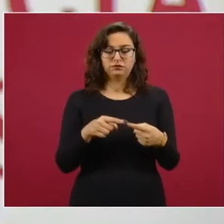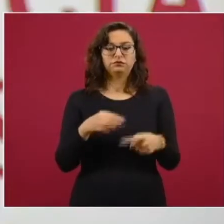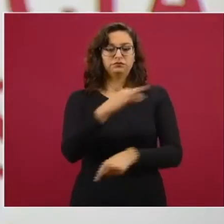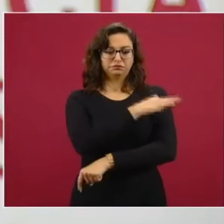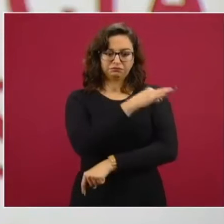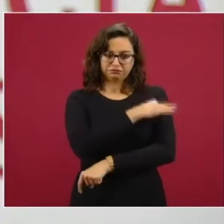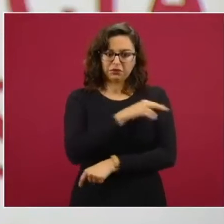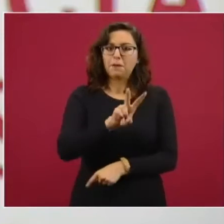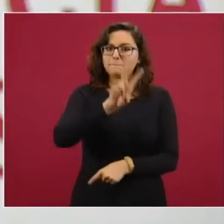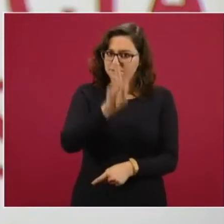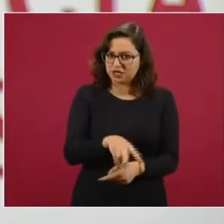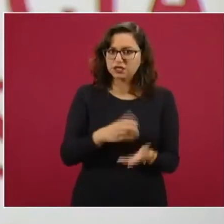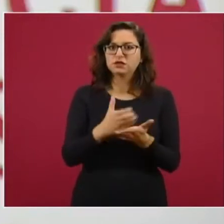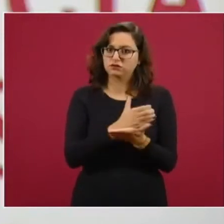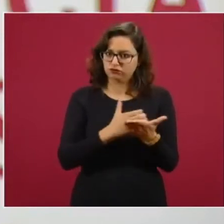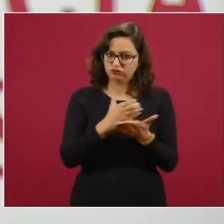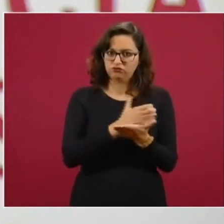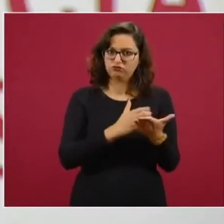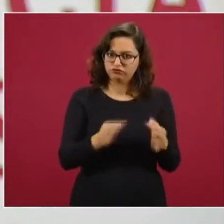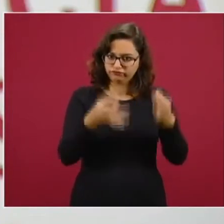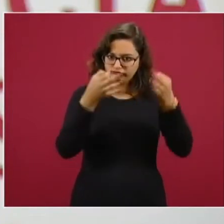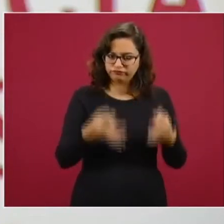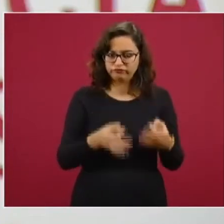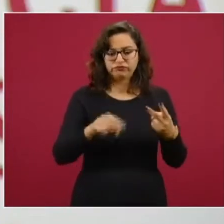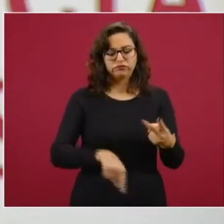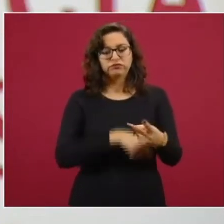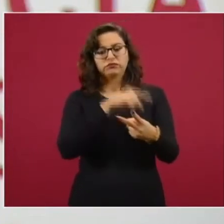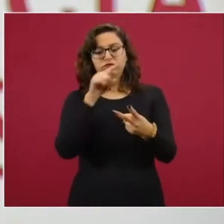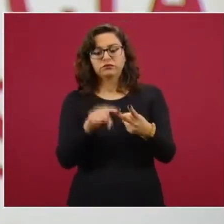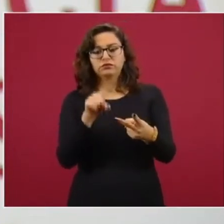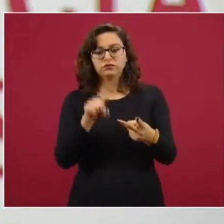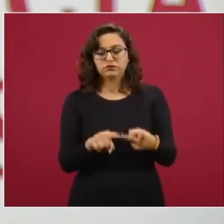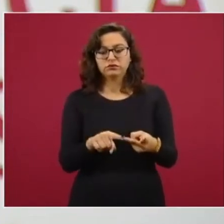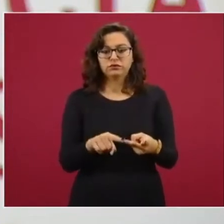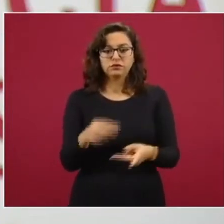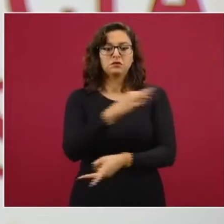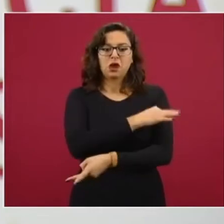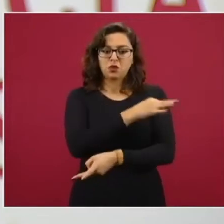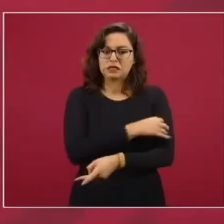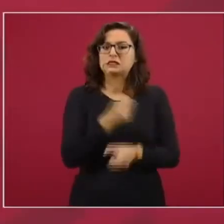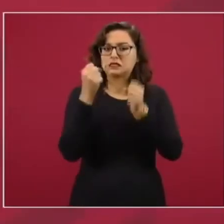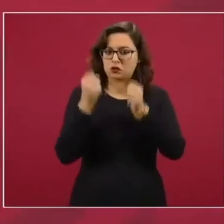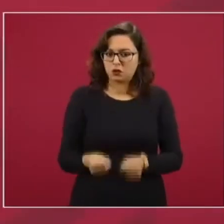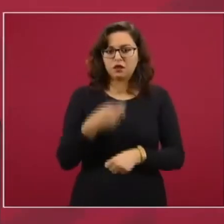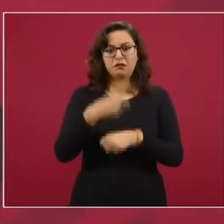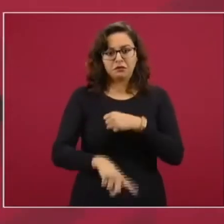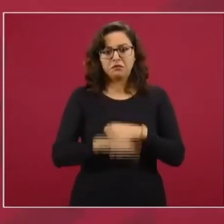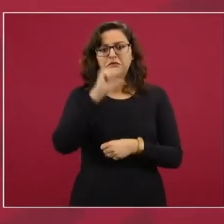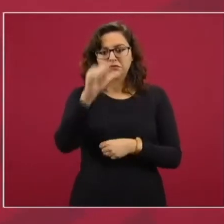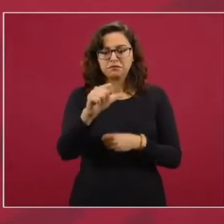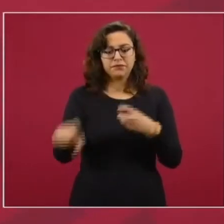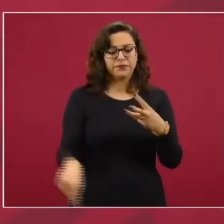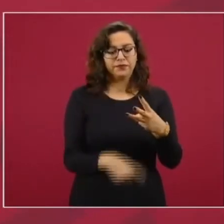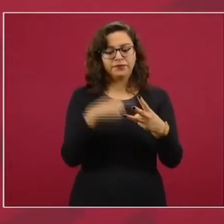es decir, demostrar que la vacuna es efectiva. Otro objetivo es garantizar la seguridad de la vacuna. Y